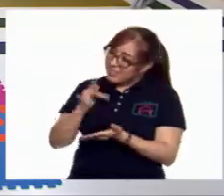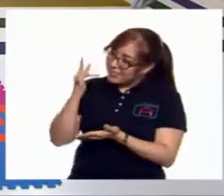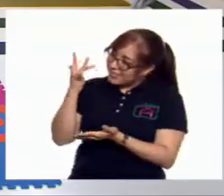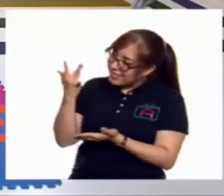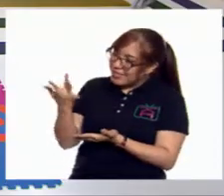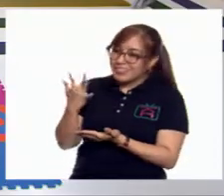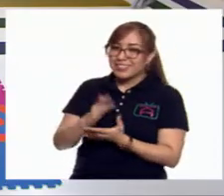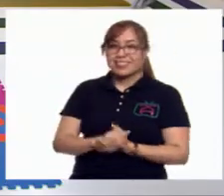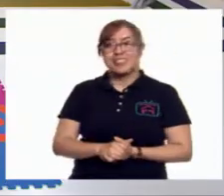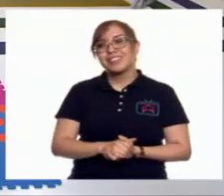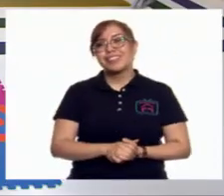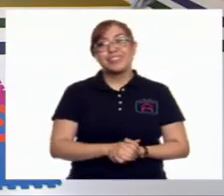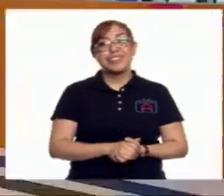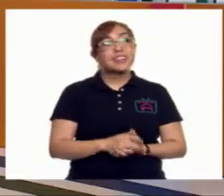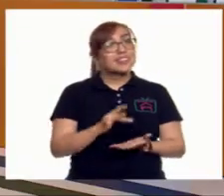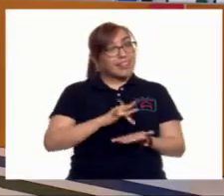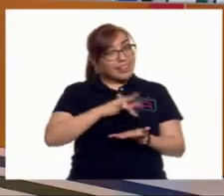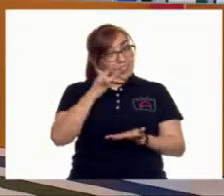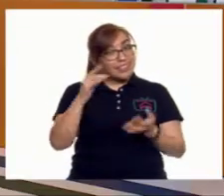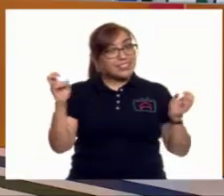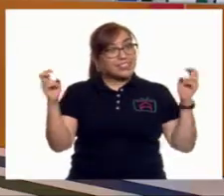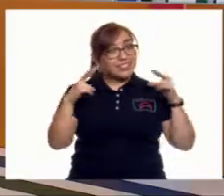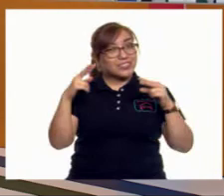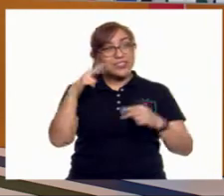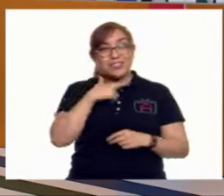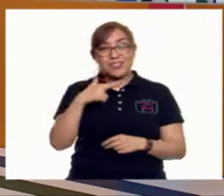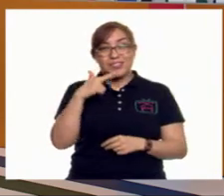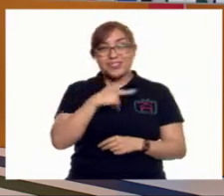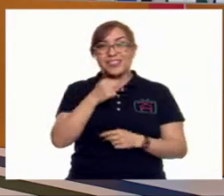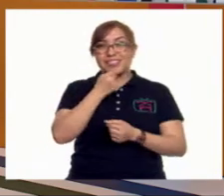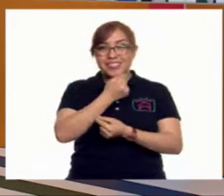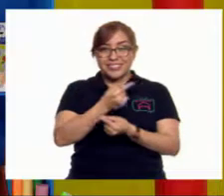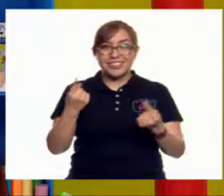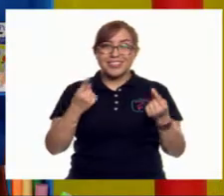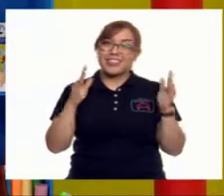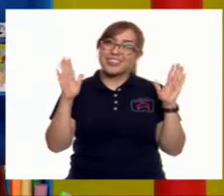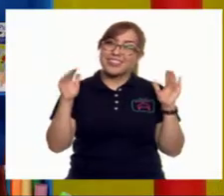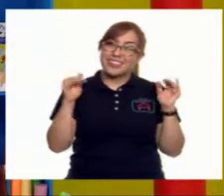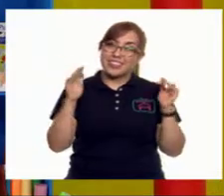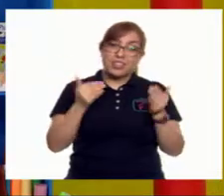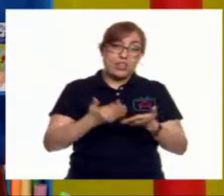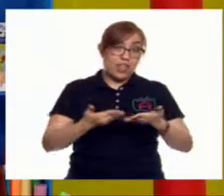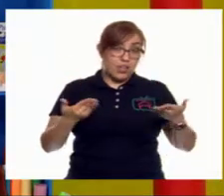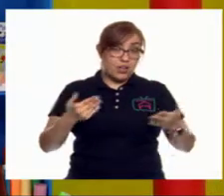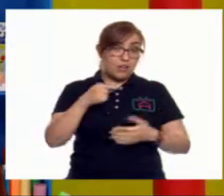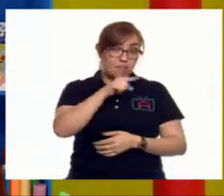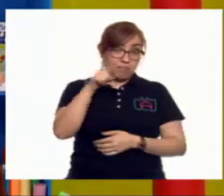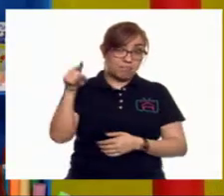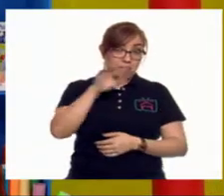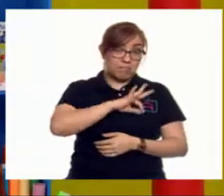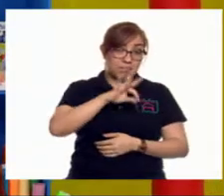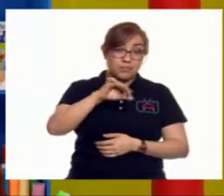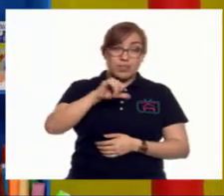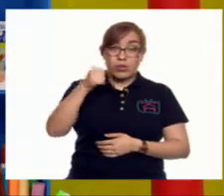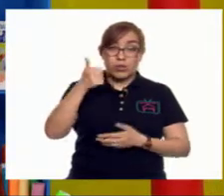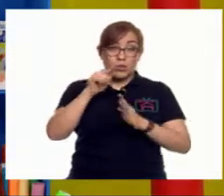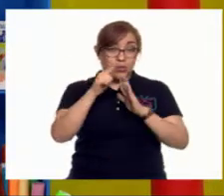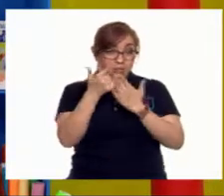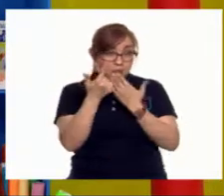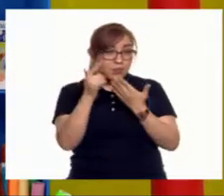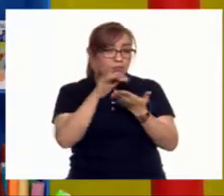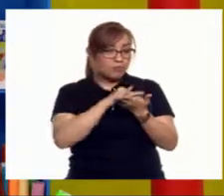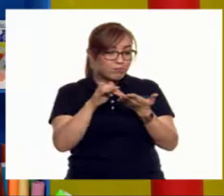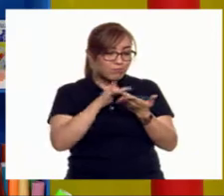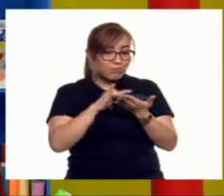con el corazón. Gracias. Nos vemos pronto, niñas y niños. Adiós. Muy bien. Ahora, si te es posible, consulta otros libros